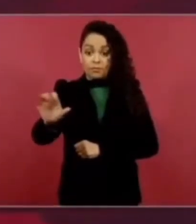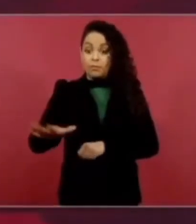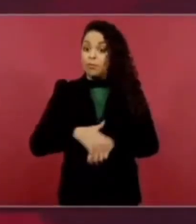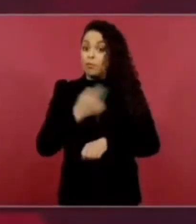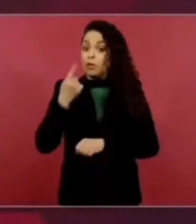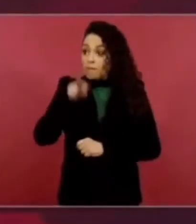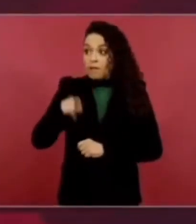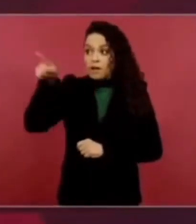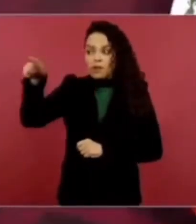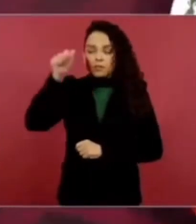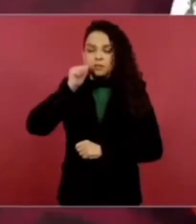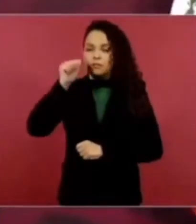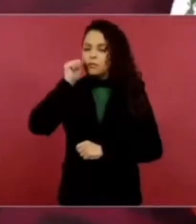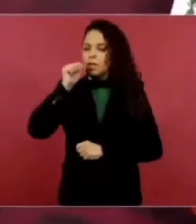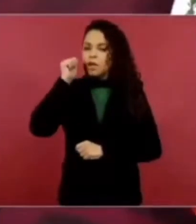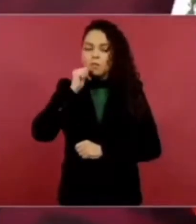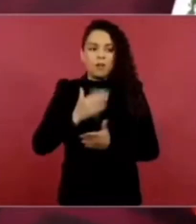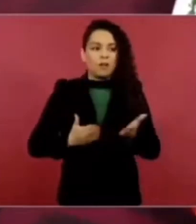se quedaron